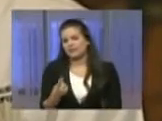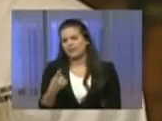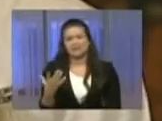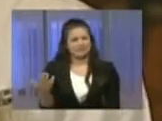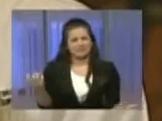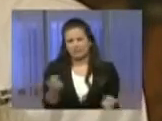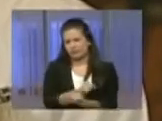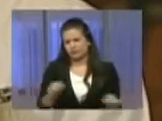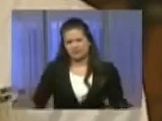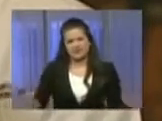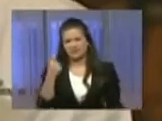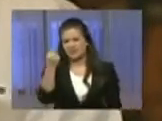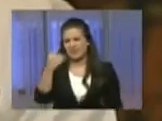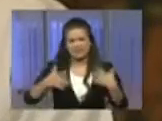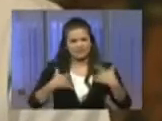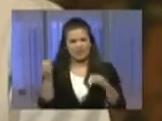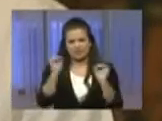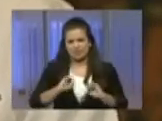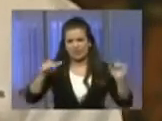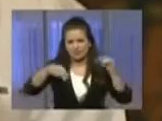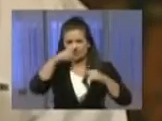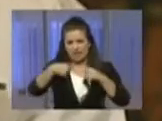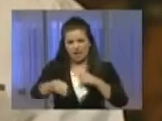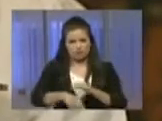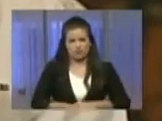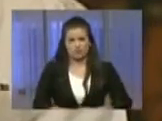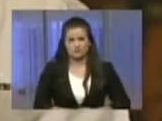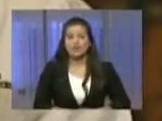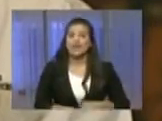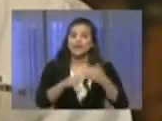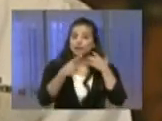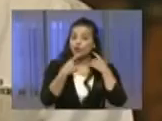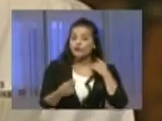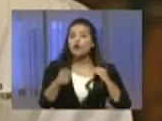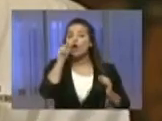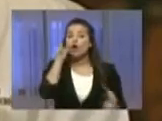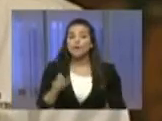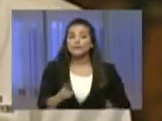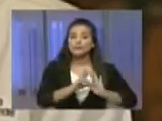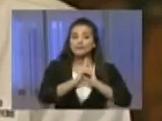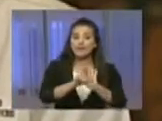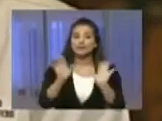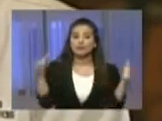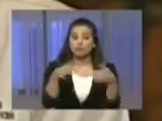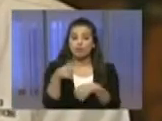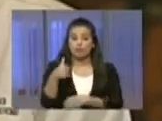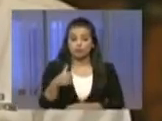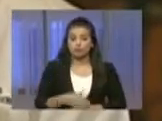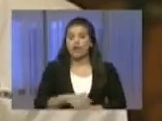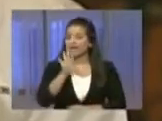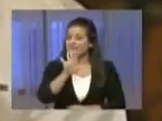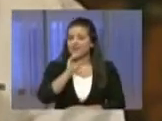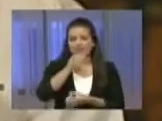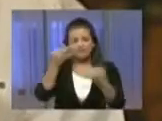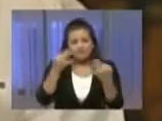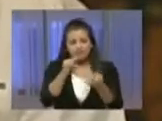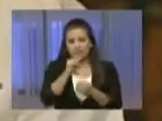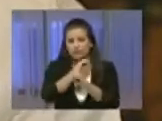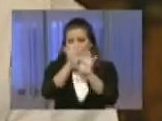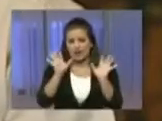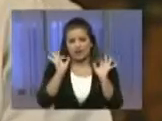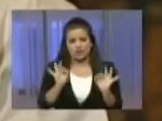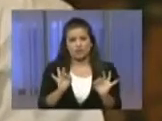evento electoral este año Eso lo dice un el representante de la mut Y esa es la verdad uno ve los